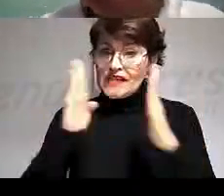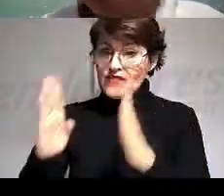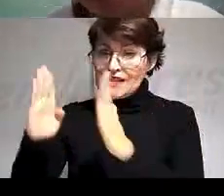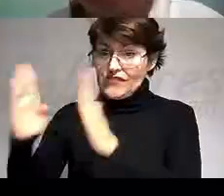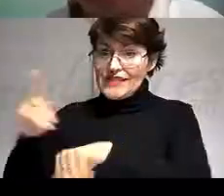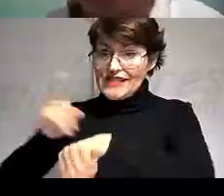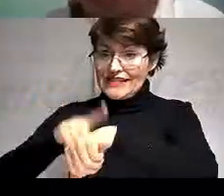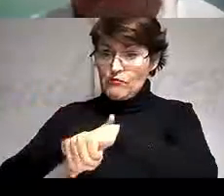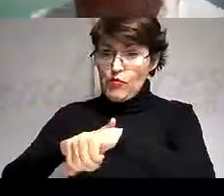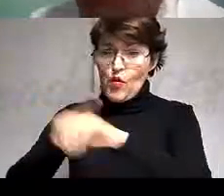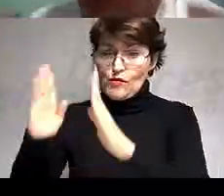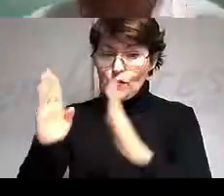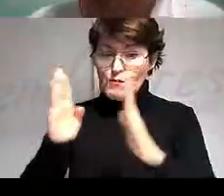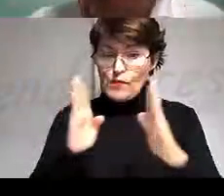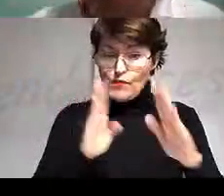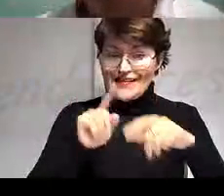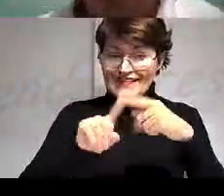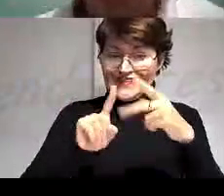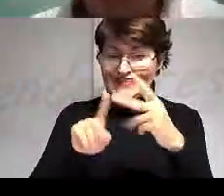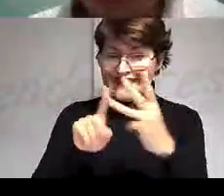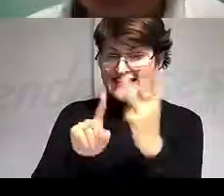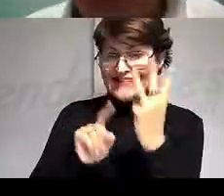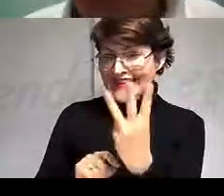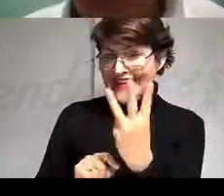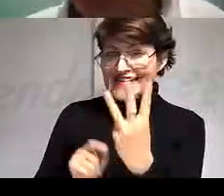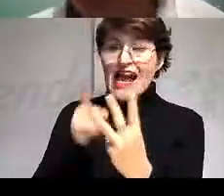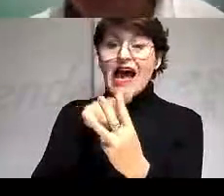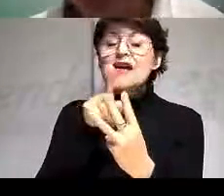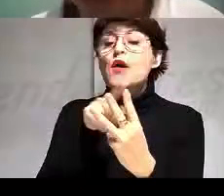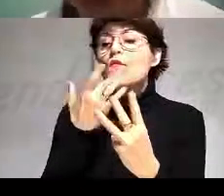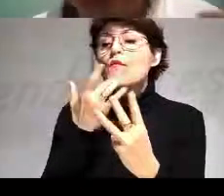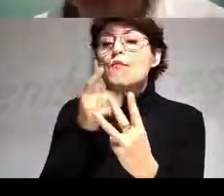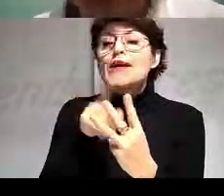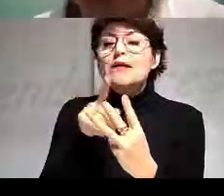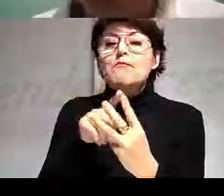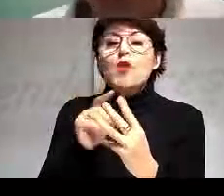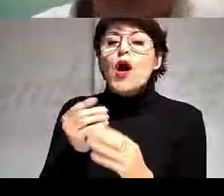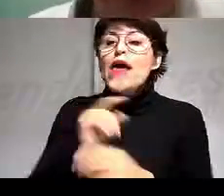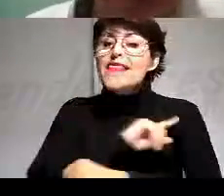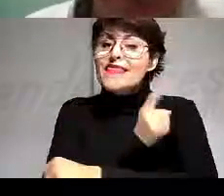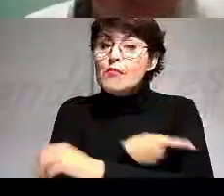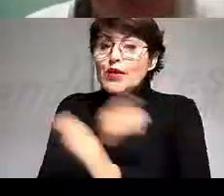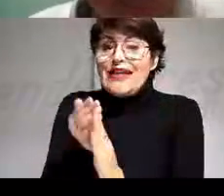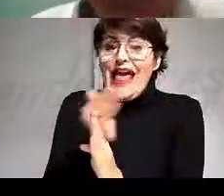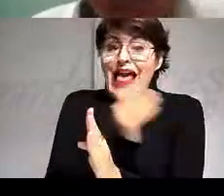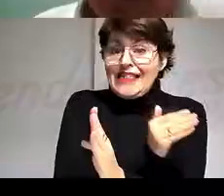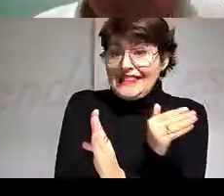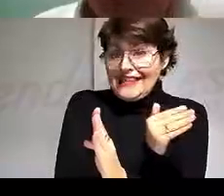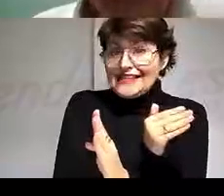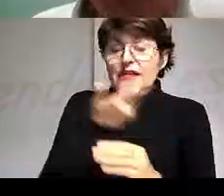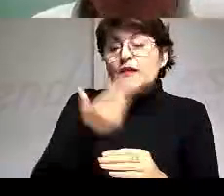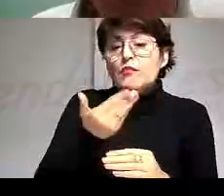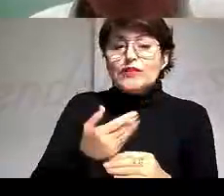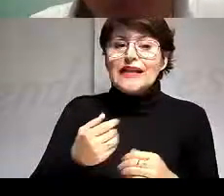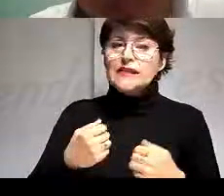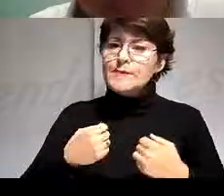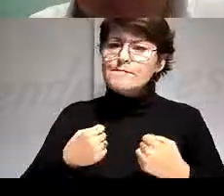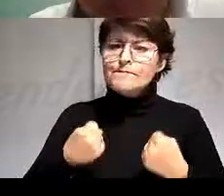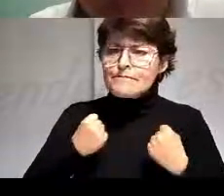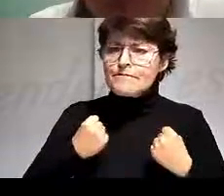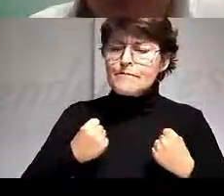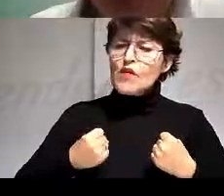durante y después, pues hay 3 fases claramente establecidas. Antes del ejercicio lo que necesitamos es reponer fuente de energías, fundamentalmente